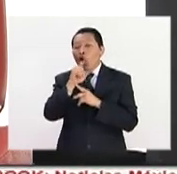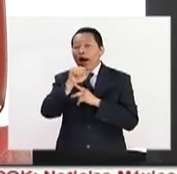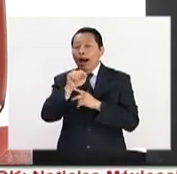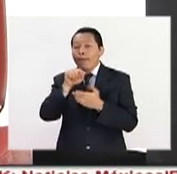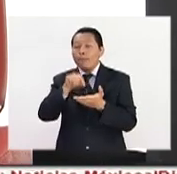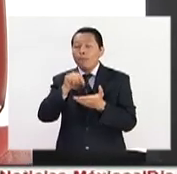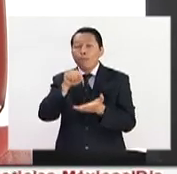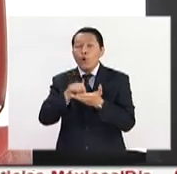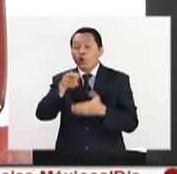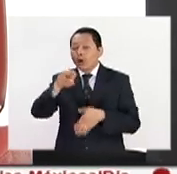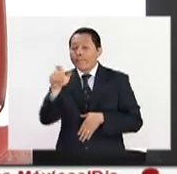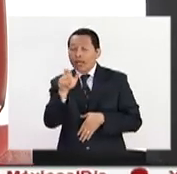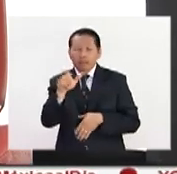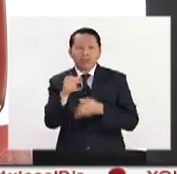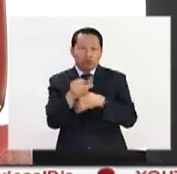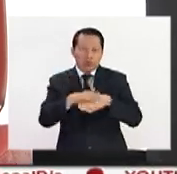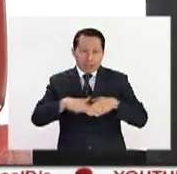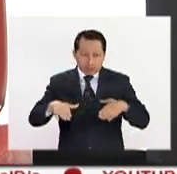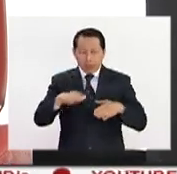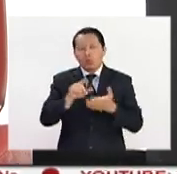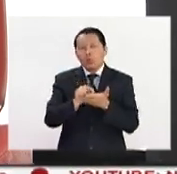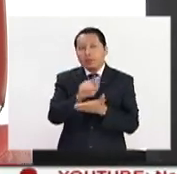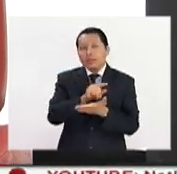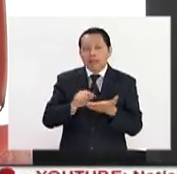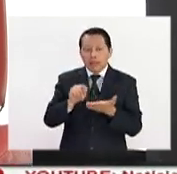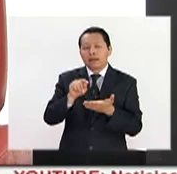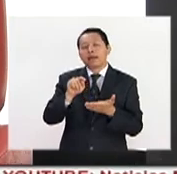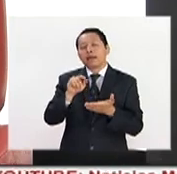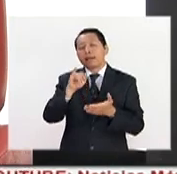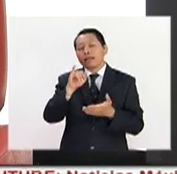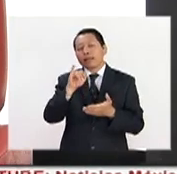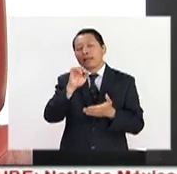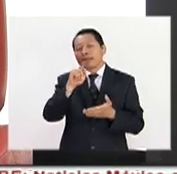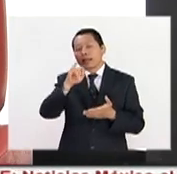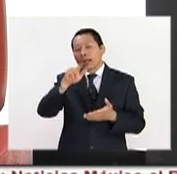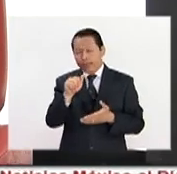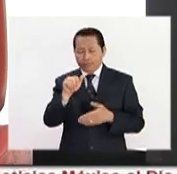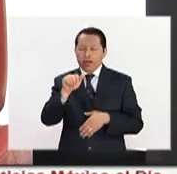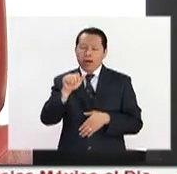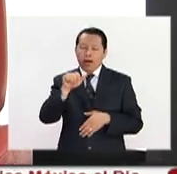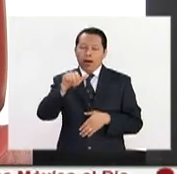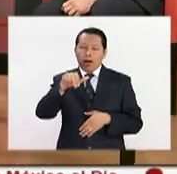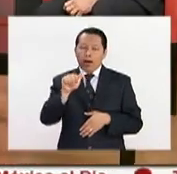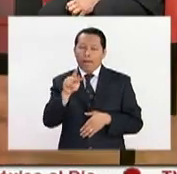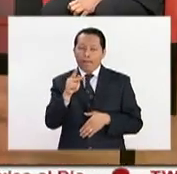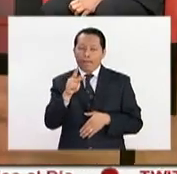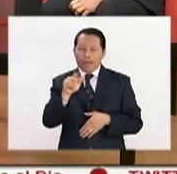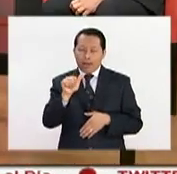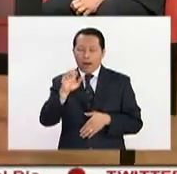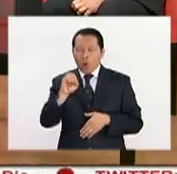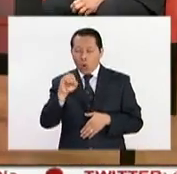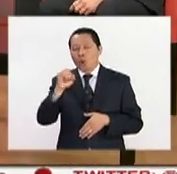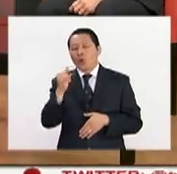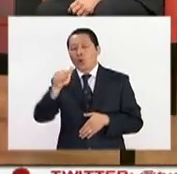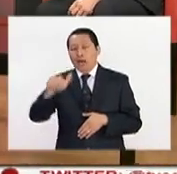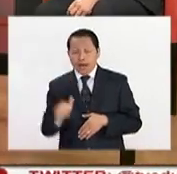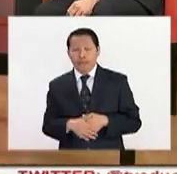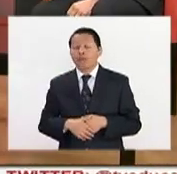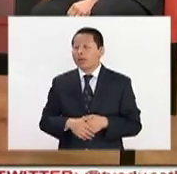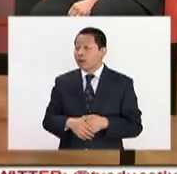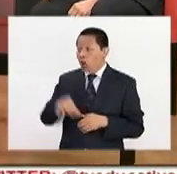encuentrodeyoga.mx, y estaré dando información también en mi Twitter e Instagram, Ana Pao Yoga. Mañana sábado y domingo, ¿verdad? Mañana sábado,